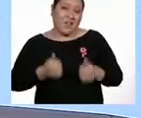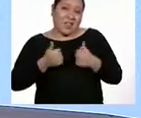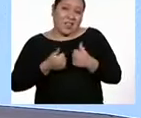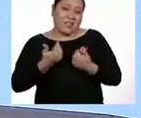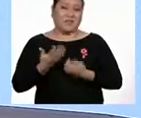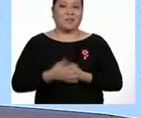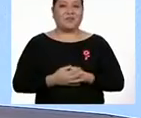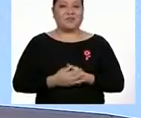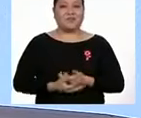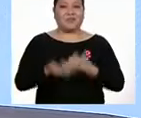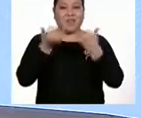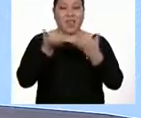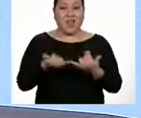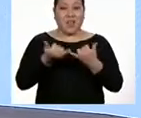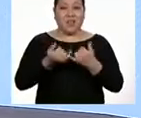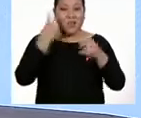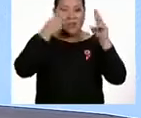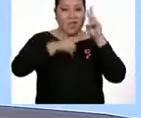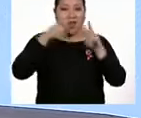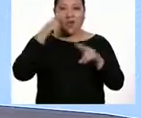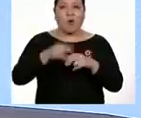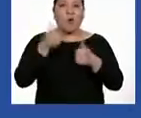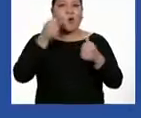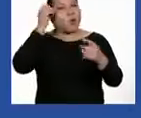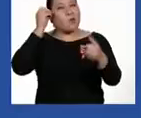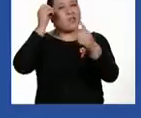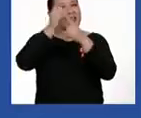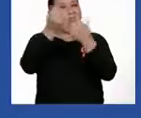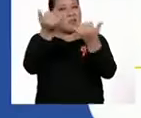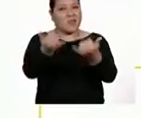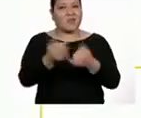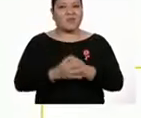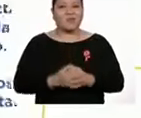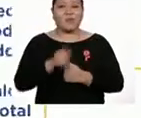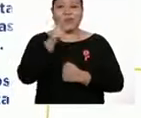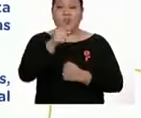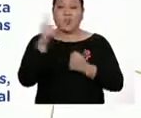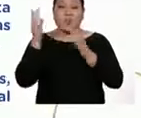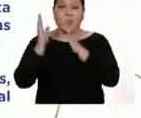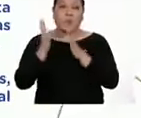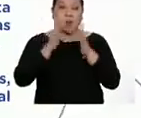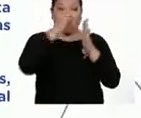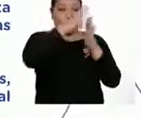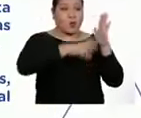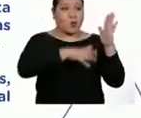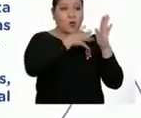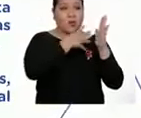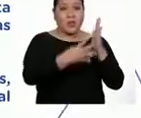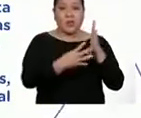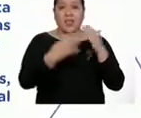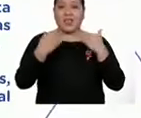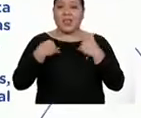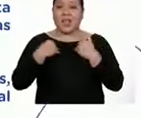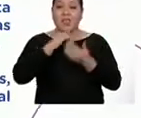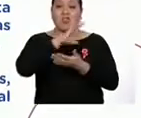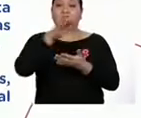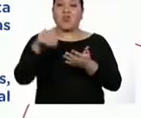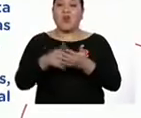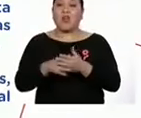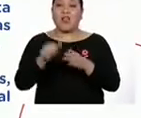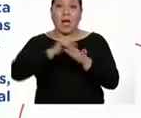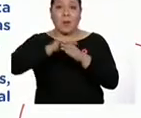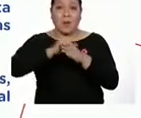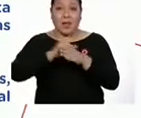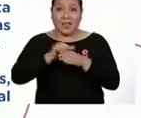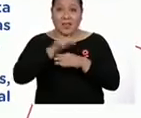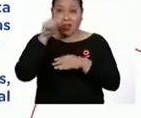vidas. Ahora veamos cuál es el reto del día. Elaboren un horario que contenga todas las actividades